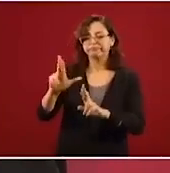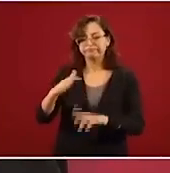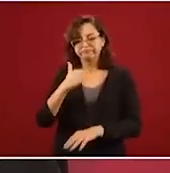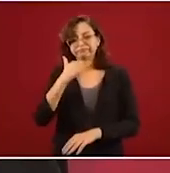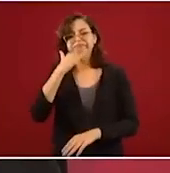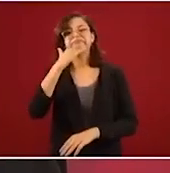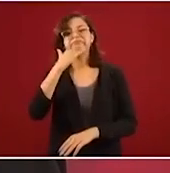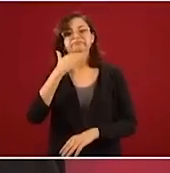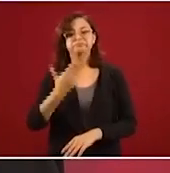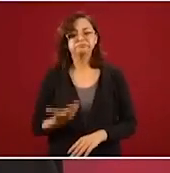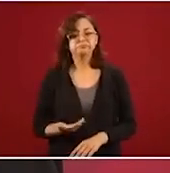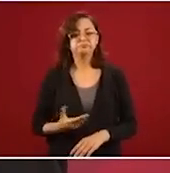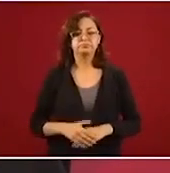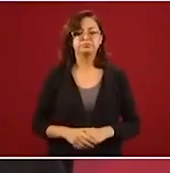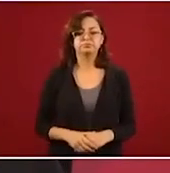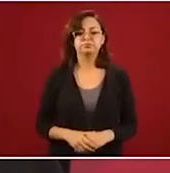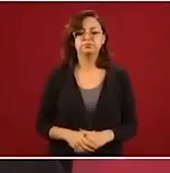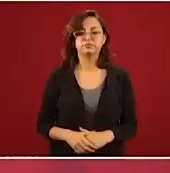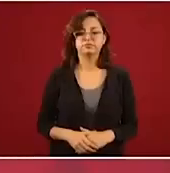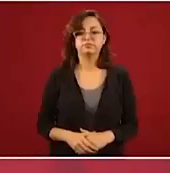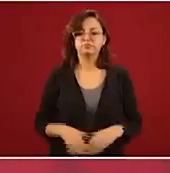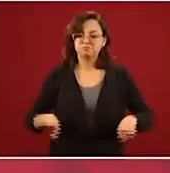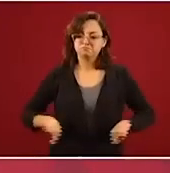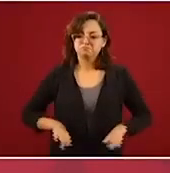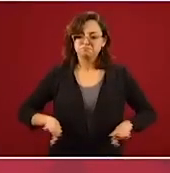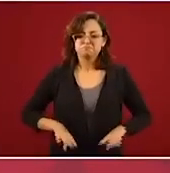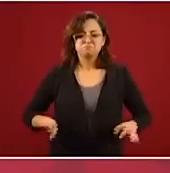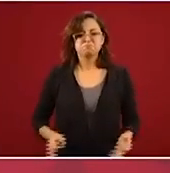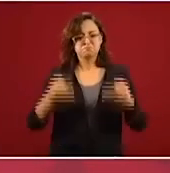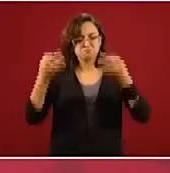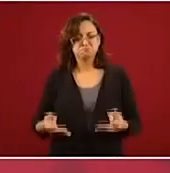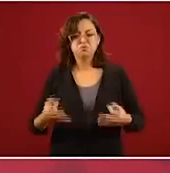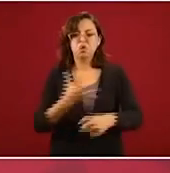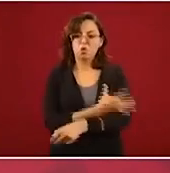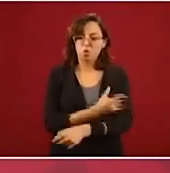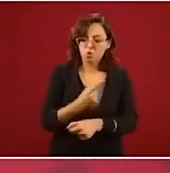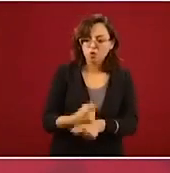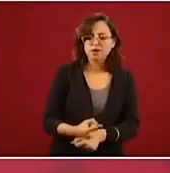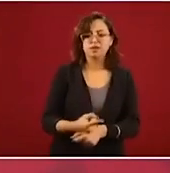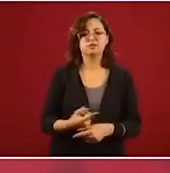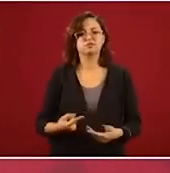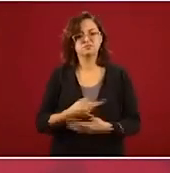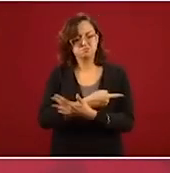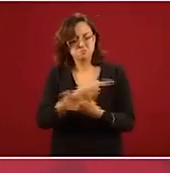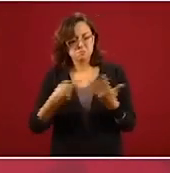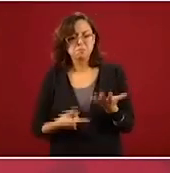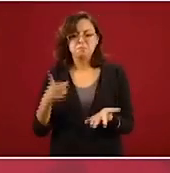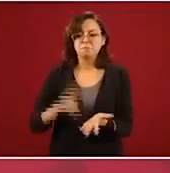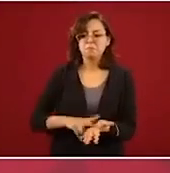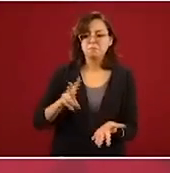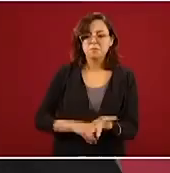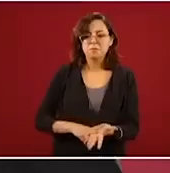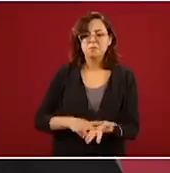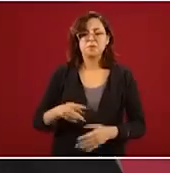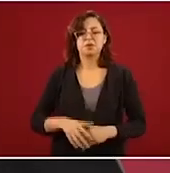digna, por tu integridad, por tu honestidad, por tus principios. O